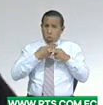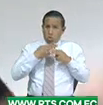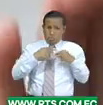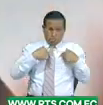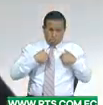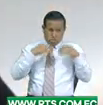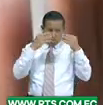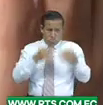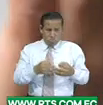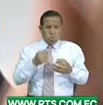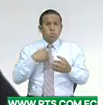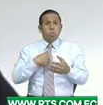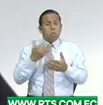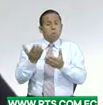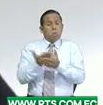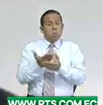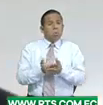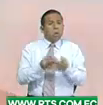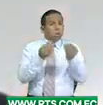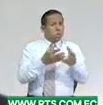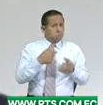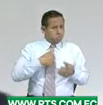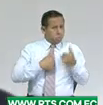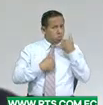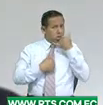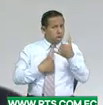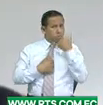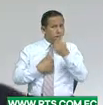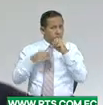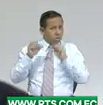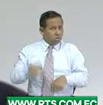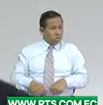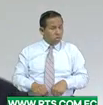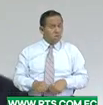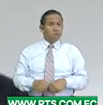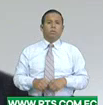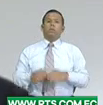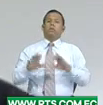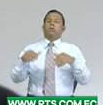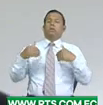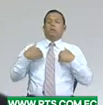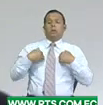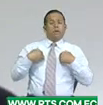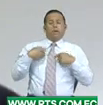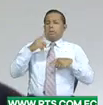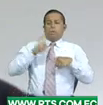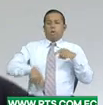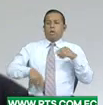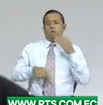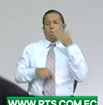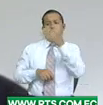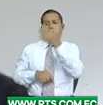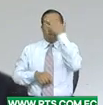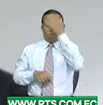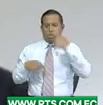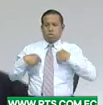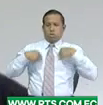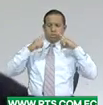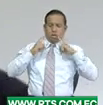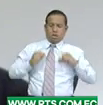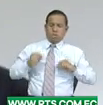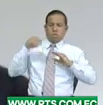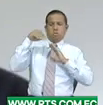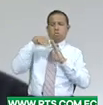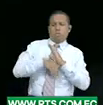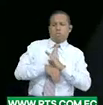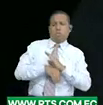documento, si llamé o no llamé. Insiste en que su estado de salud es lo que no le permite hacer frente a este proceso judicial y dio a entender que